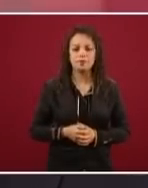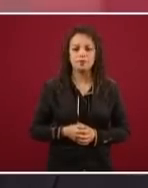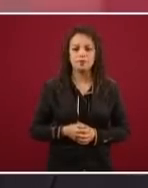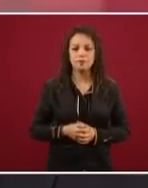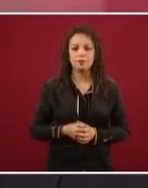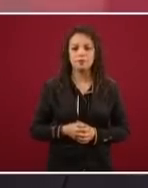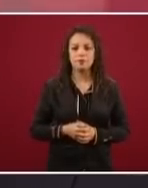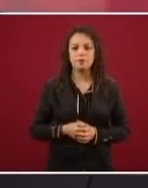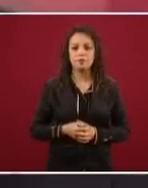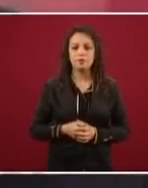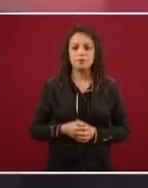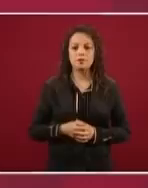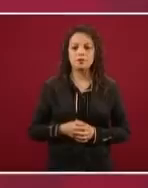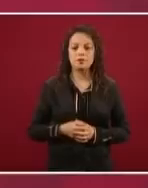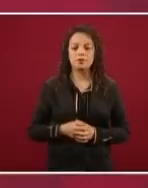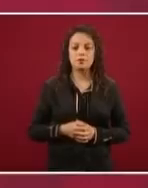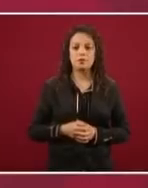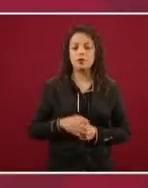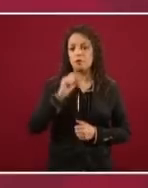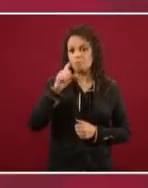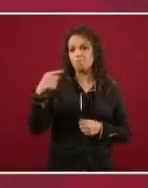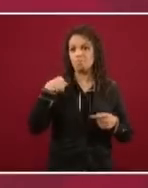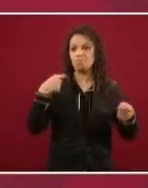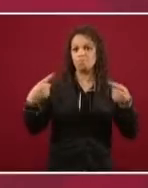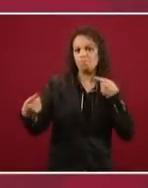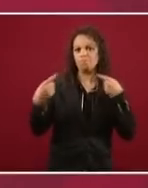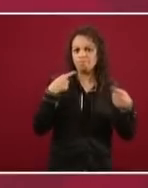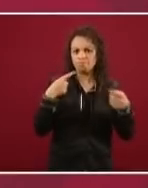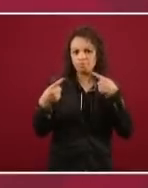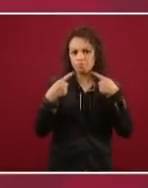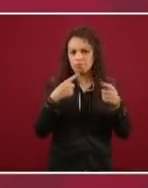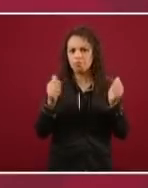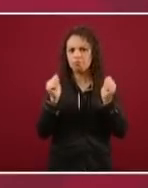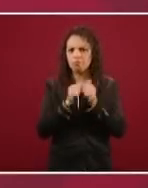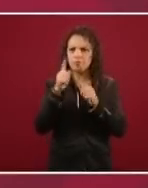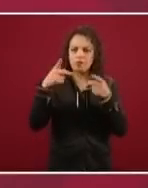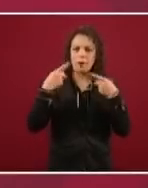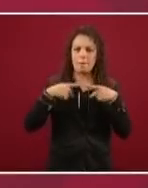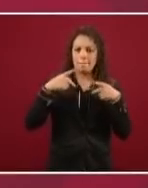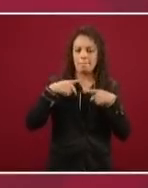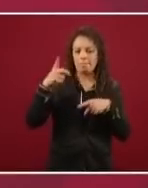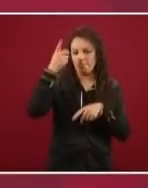estado hablando con los directivos de petrova